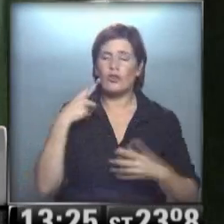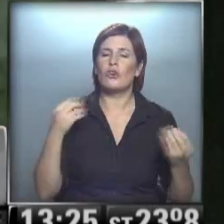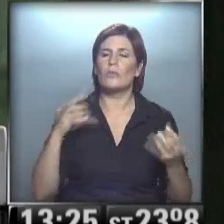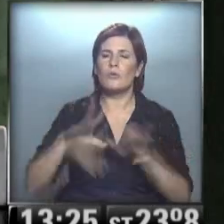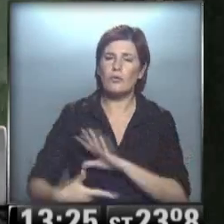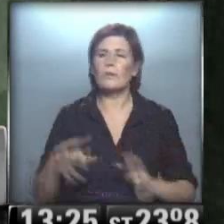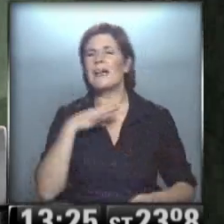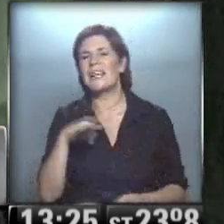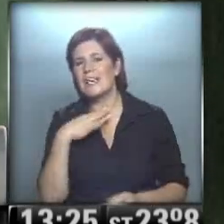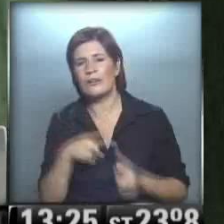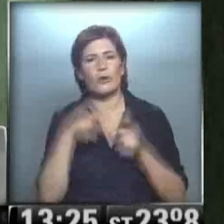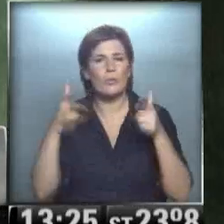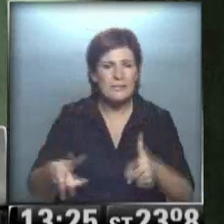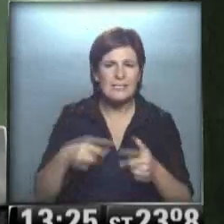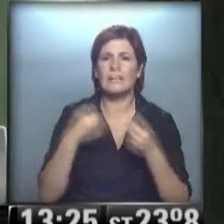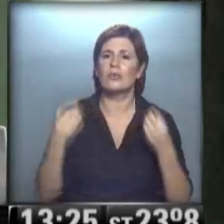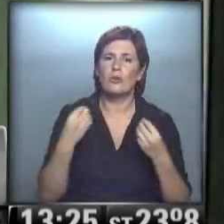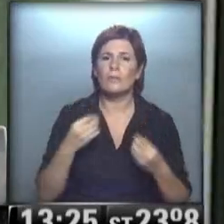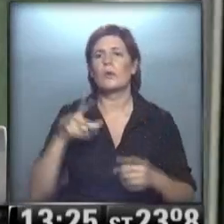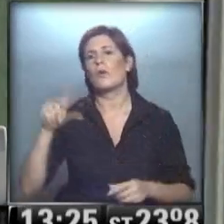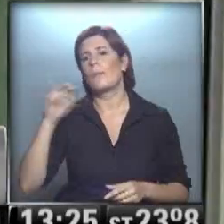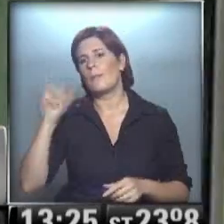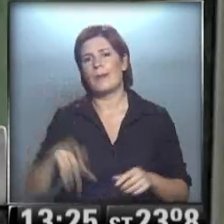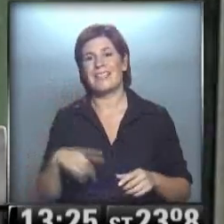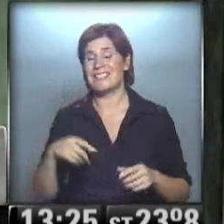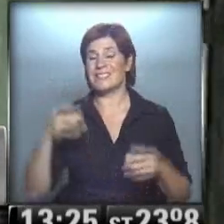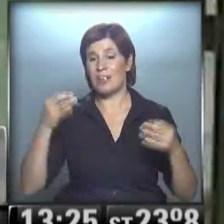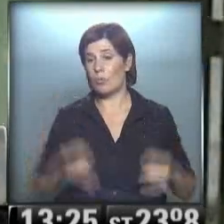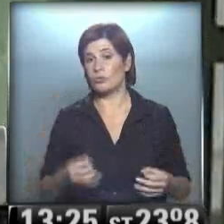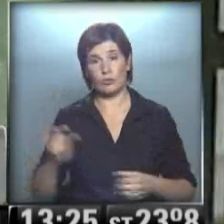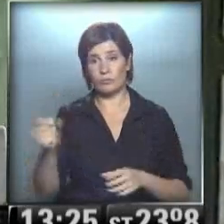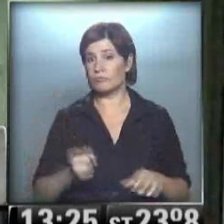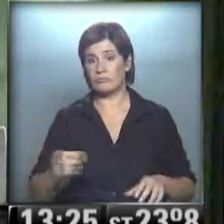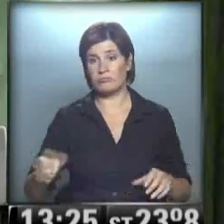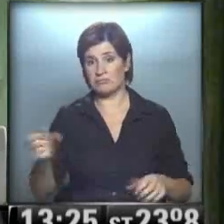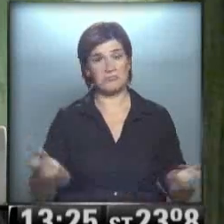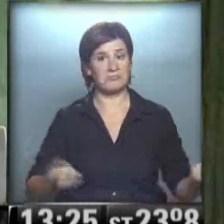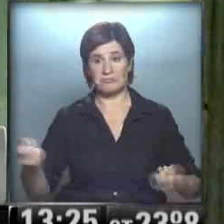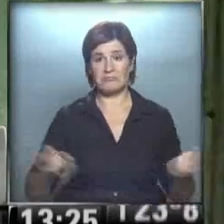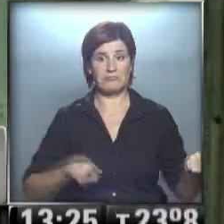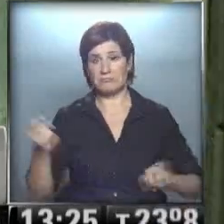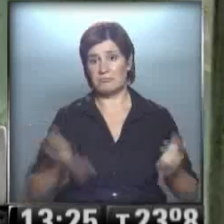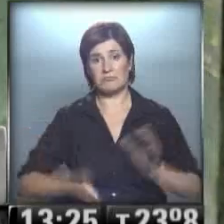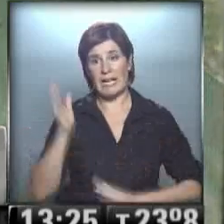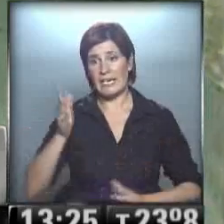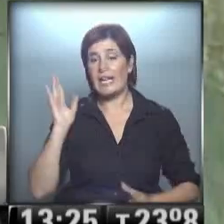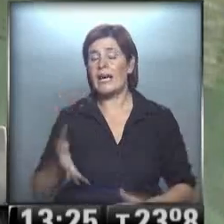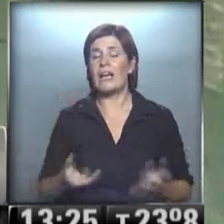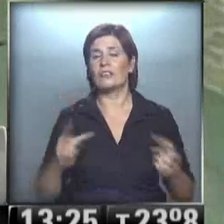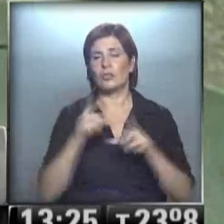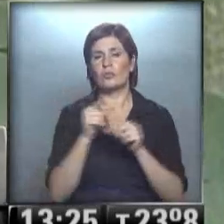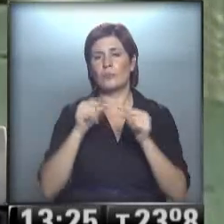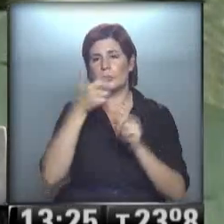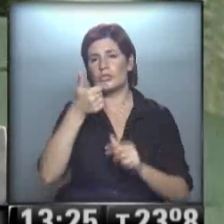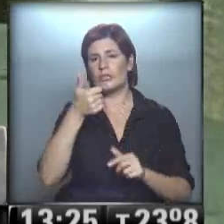situación dramática que se vivió cuando Leonardo Paz estaba poniendo en funcionamiento eh el colectivo de la línea número